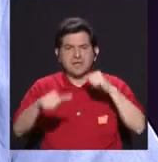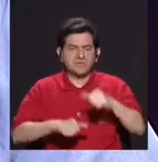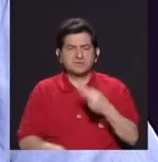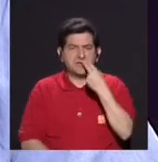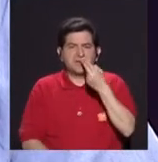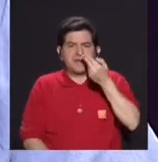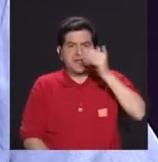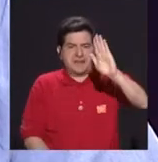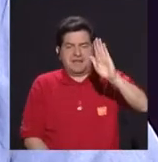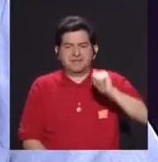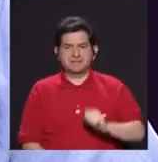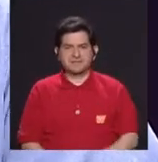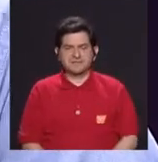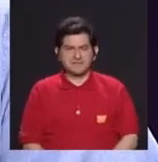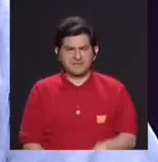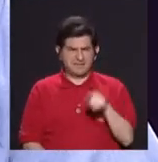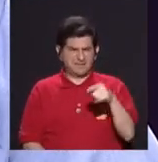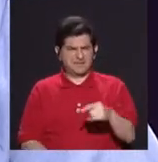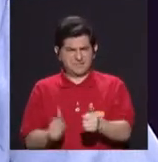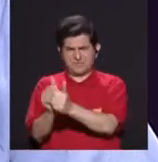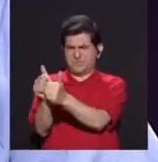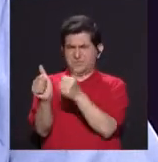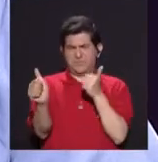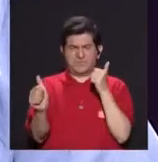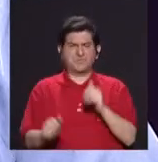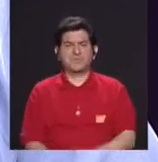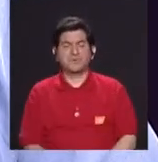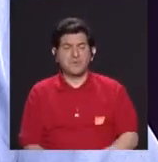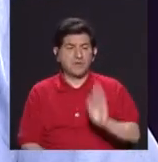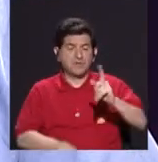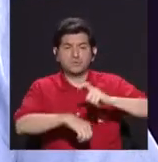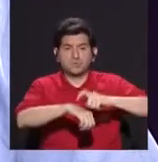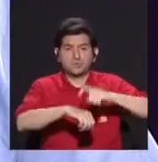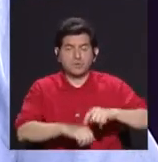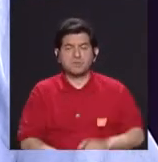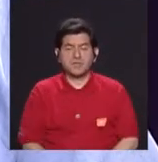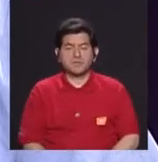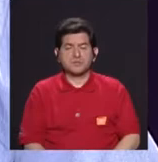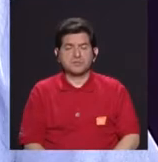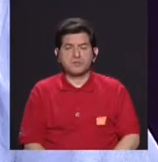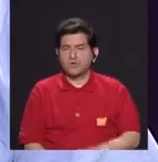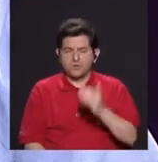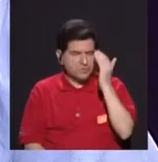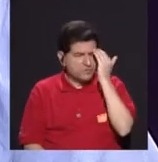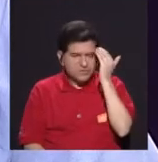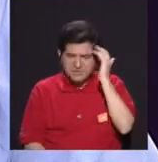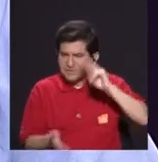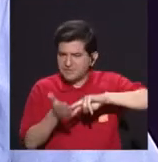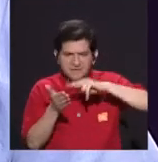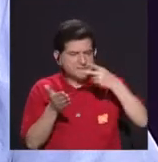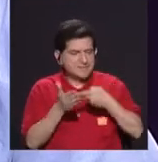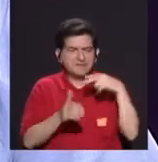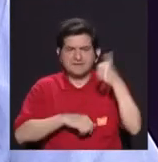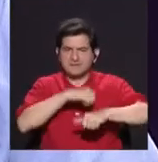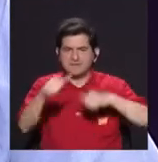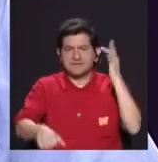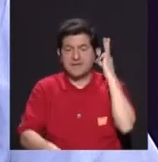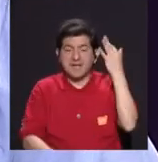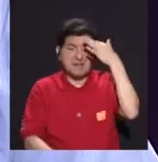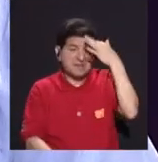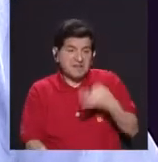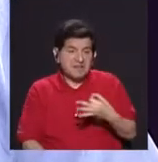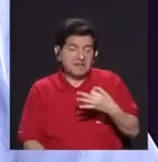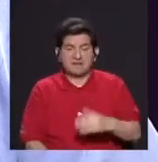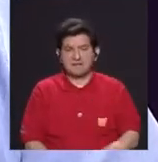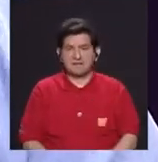en un retroceso porque al menos en aquel momento el chico es de una ignorancia de que implicaba el feminismo suponía que